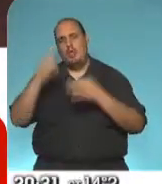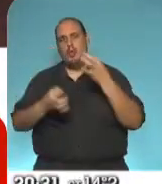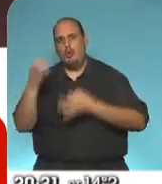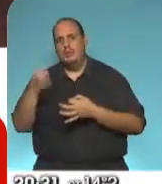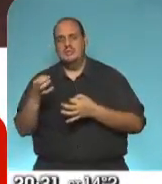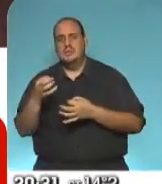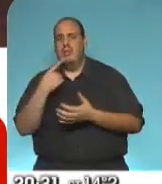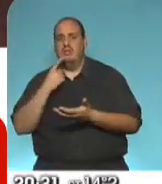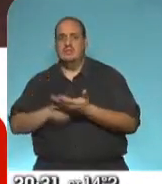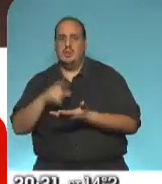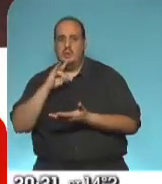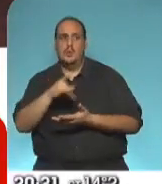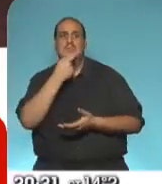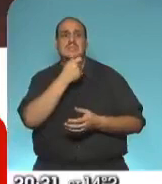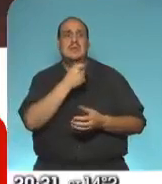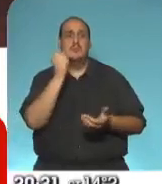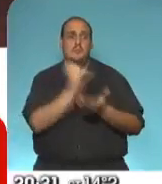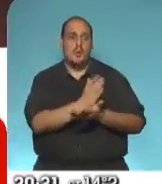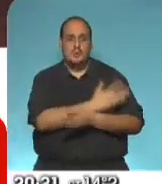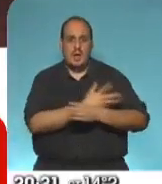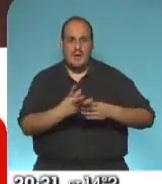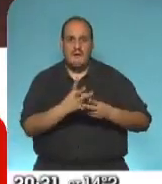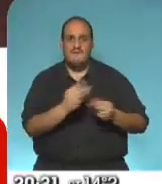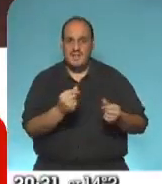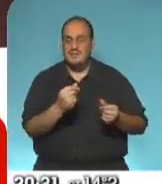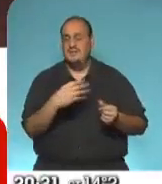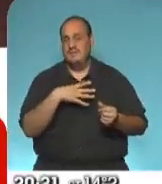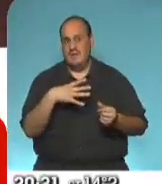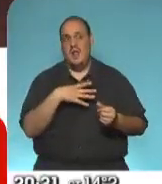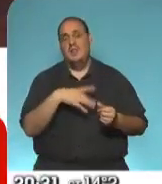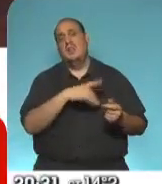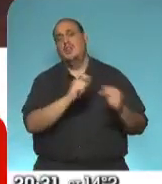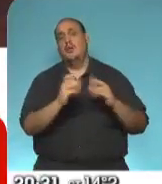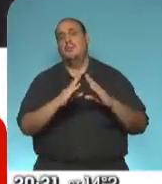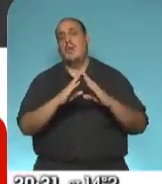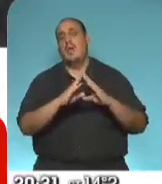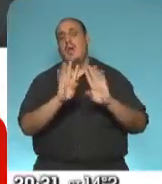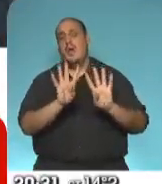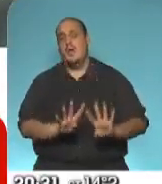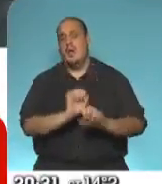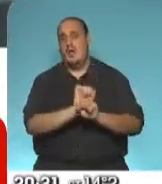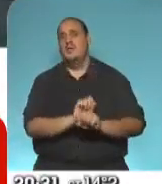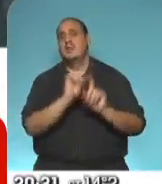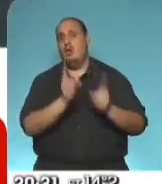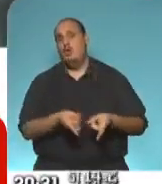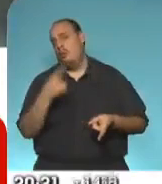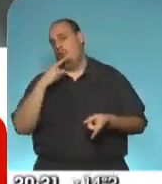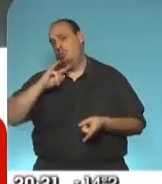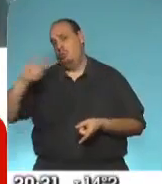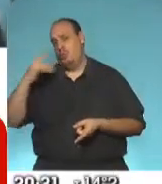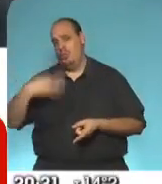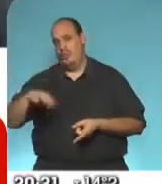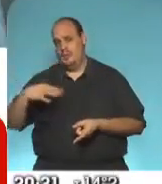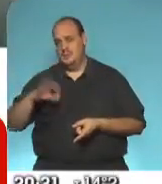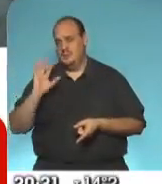hogar, aunque no haya cumplido la totalidad de la pena de prisión domiciliaria. La Suprema Corte de Justicia de la Provincia de Buenos Aires, quizás, no lo sabemos, es una decisión que